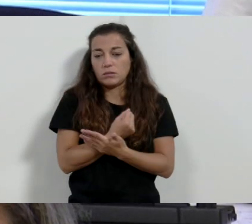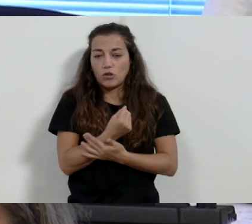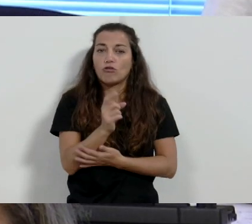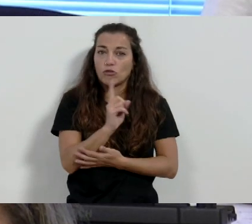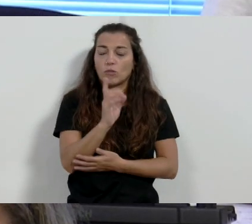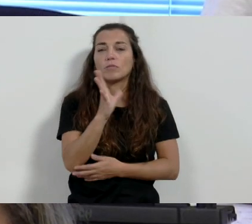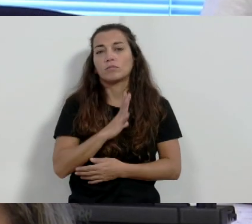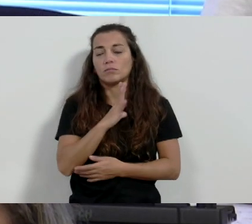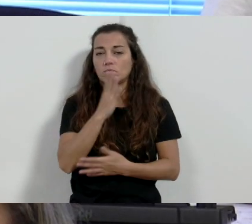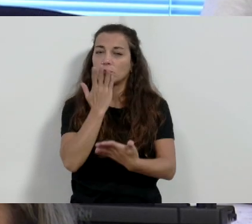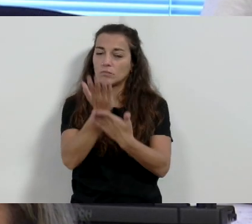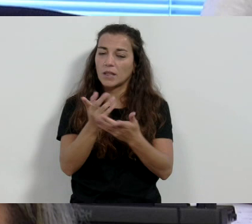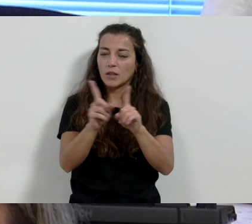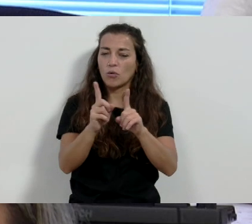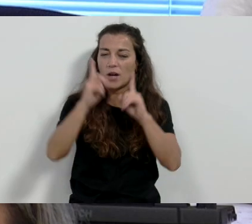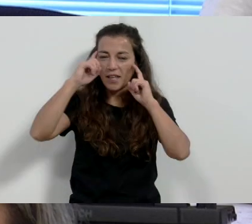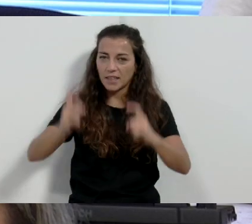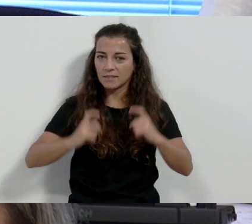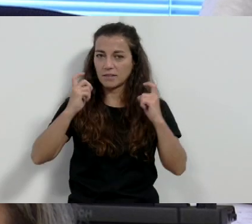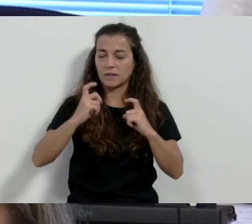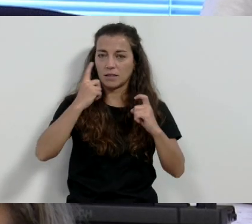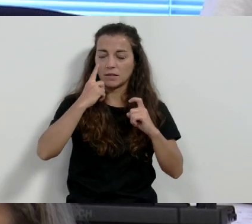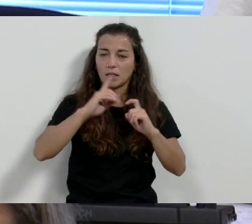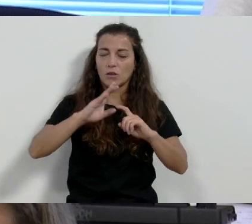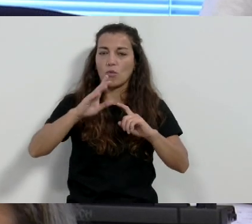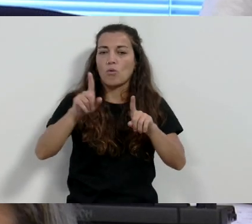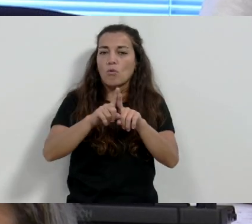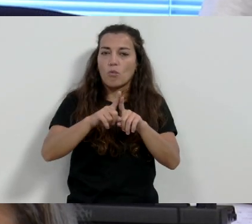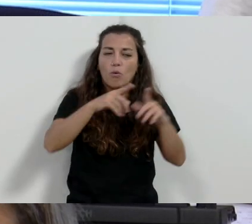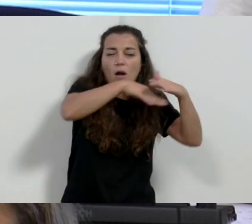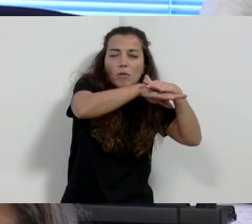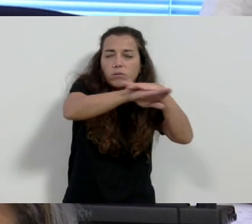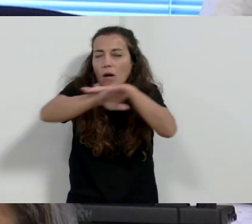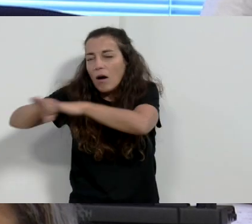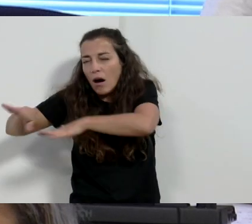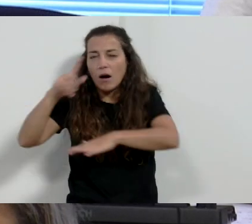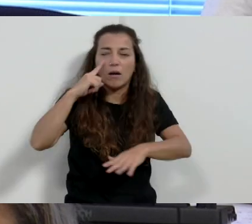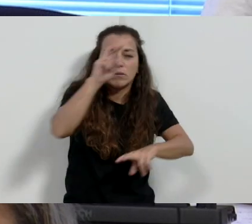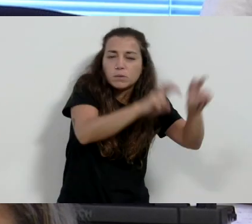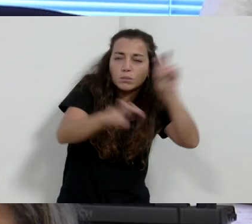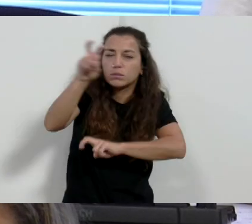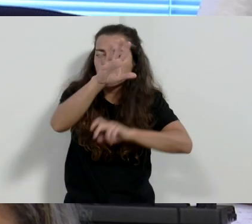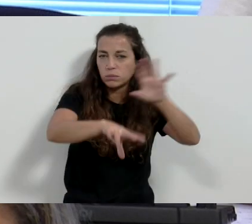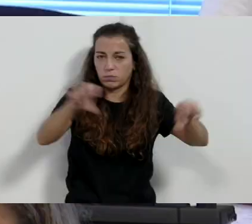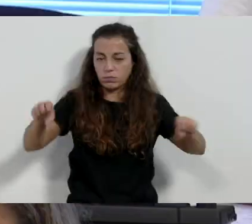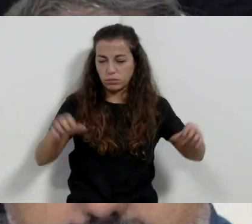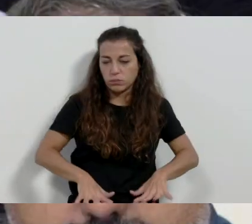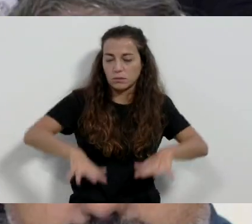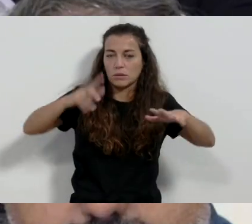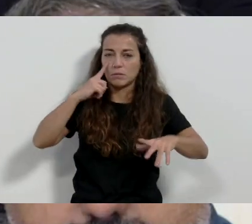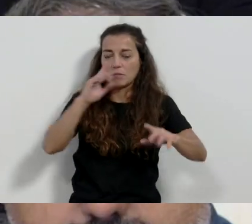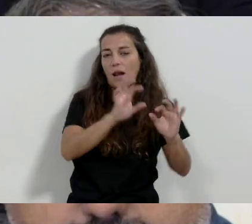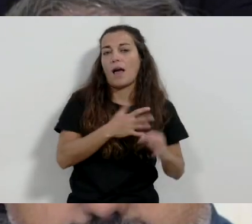pueda recopilar se haga para poder inventariarlo, lo que haya en el propio ayuntamiento, pero también las distintas concejalías de todo tipo,